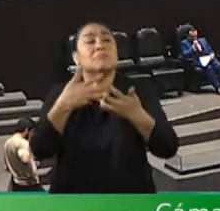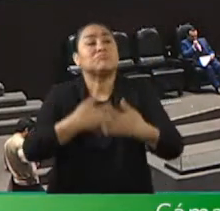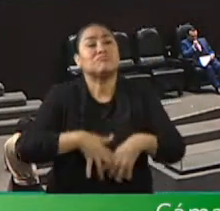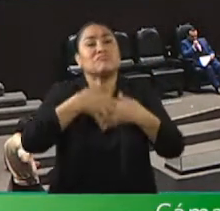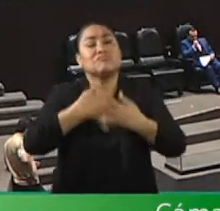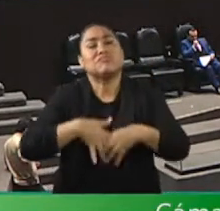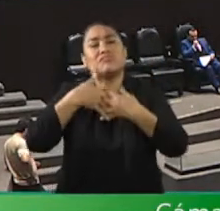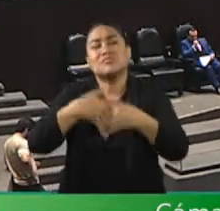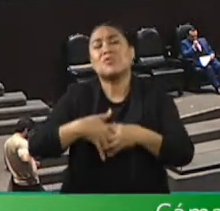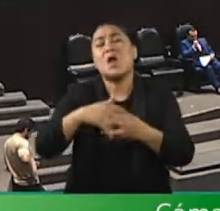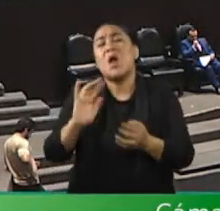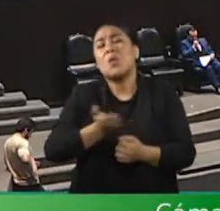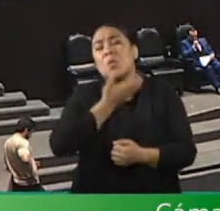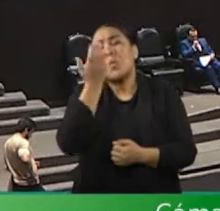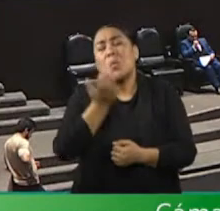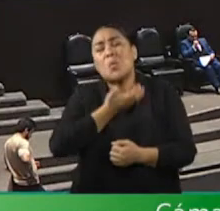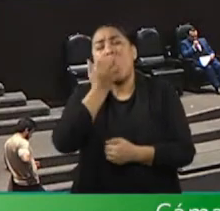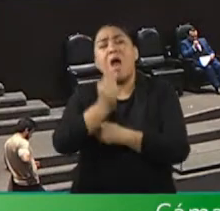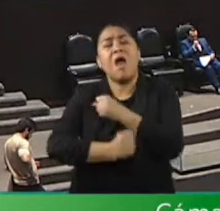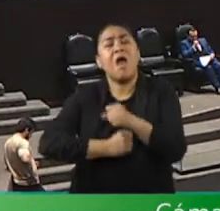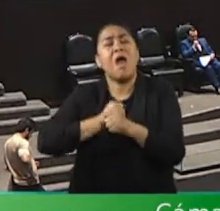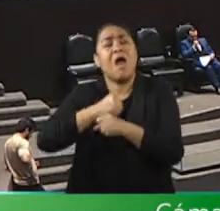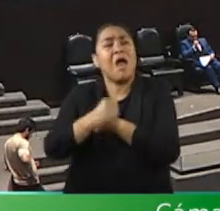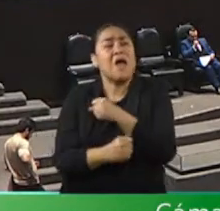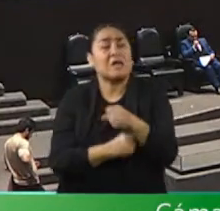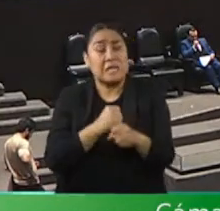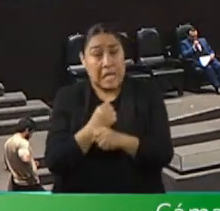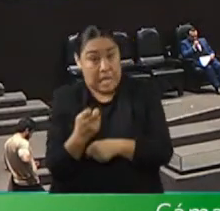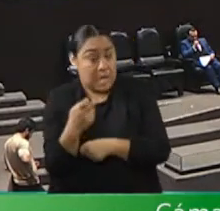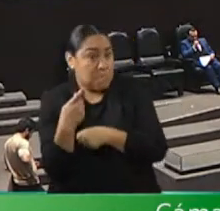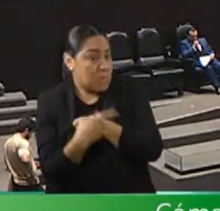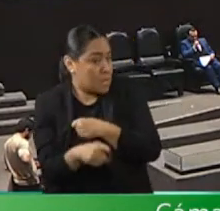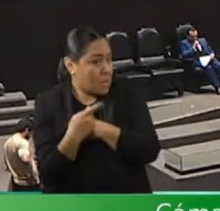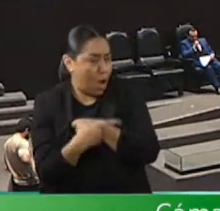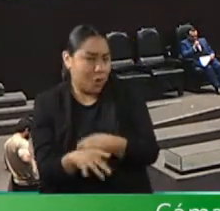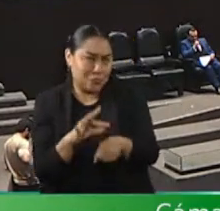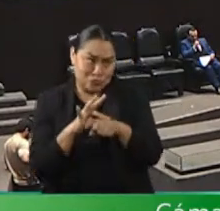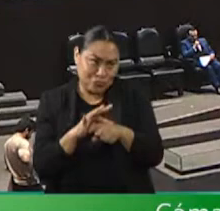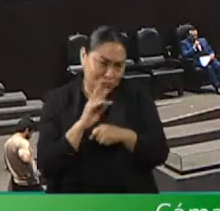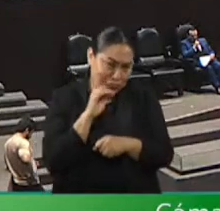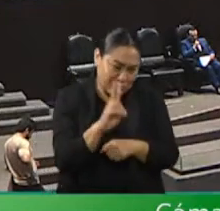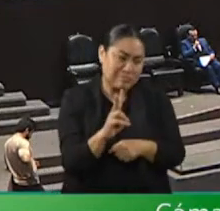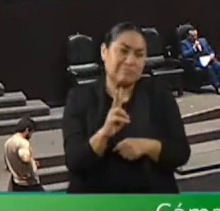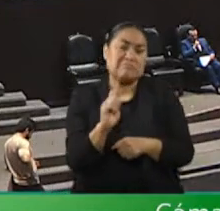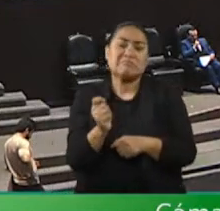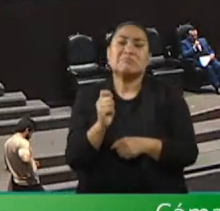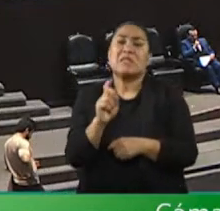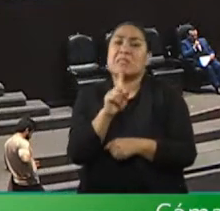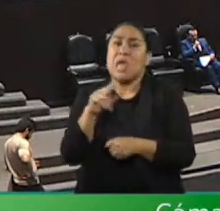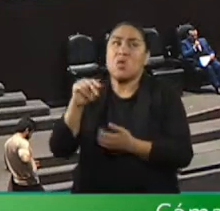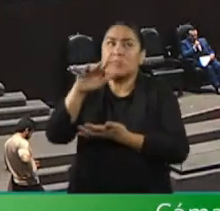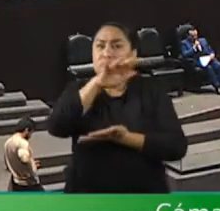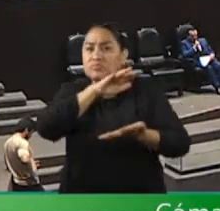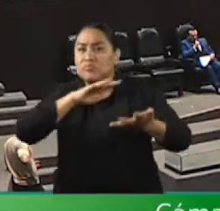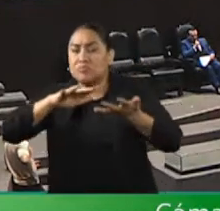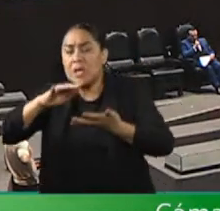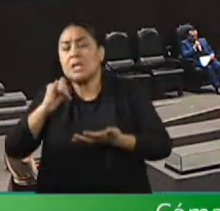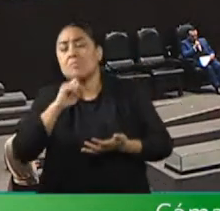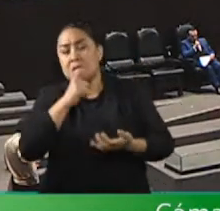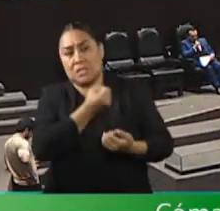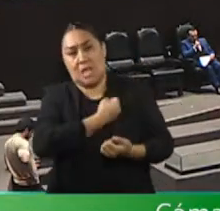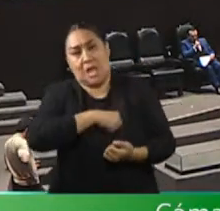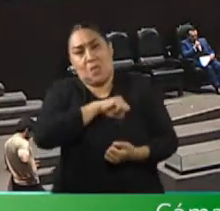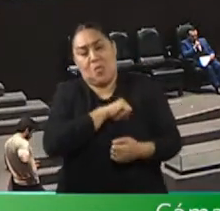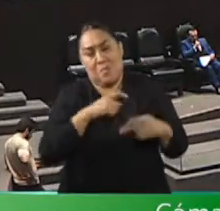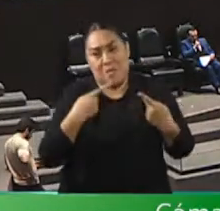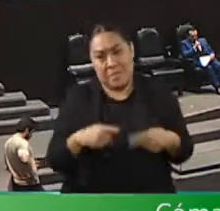energías tradicionales obsoletas, que ya son una amenaza real para el medio ambiente y para nuestra salud pública.